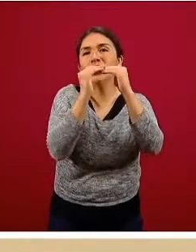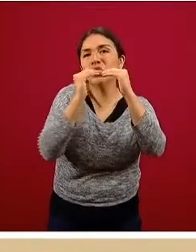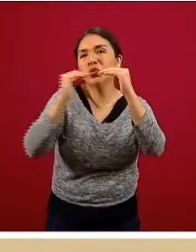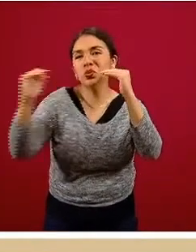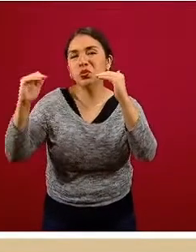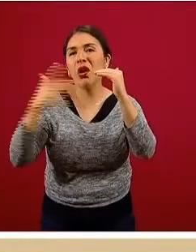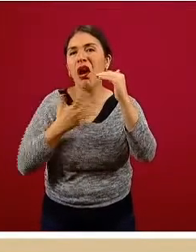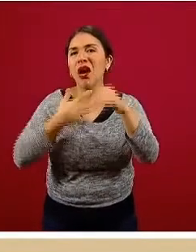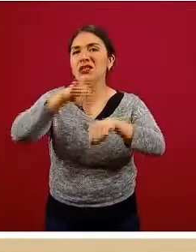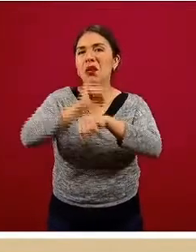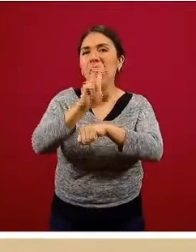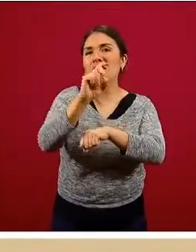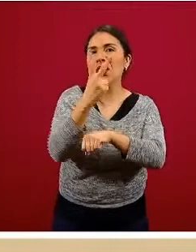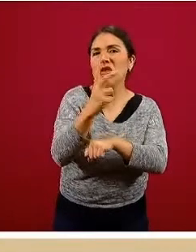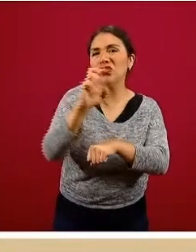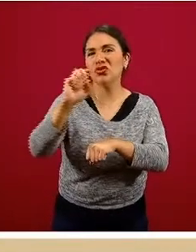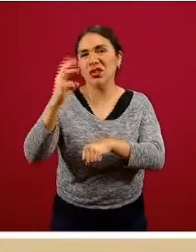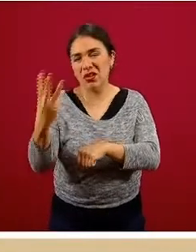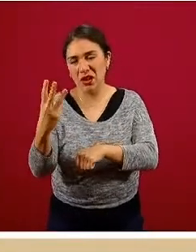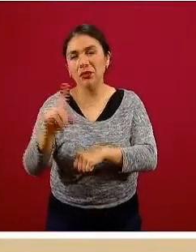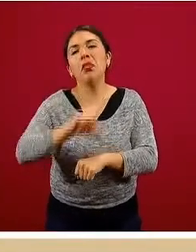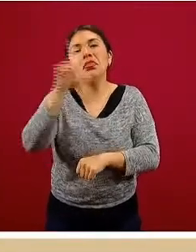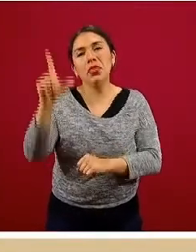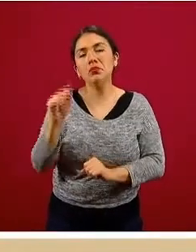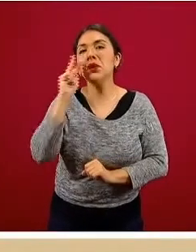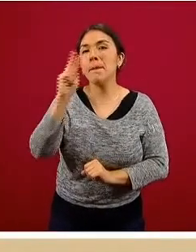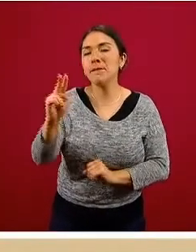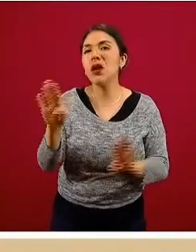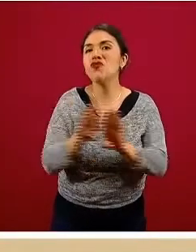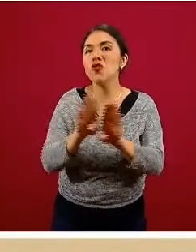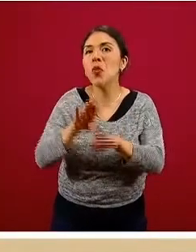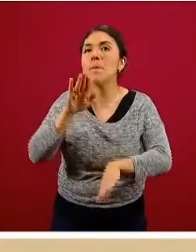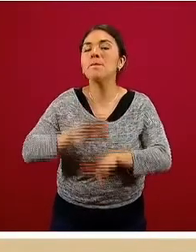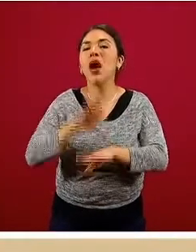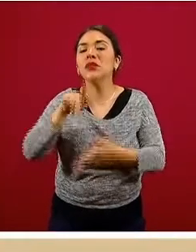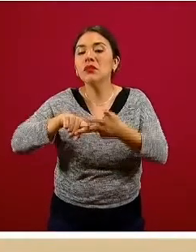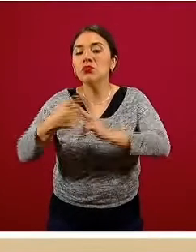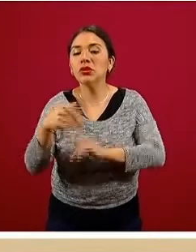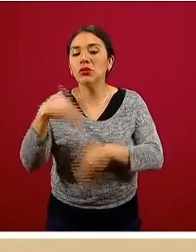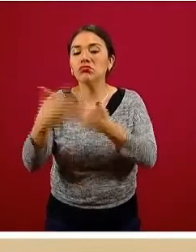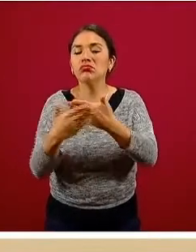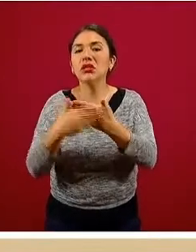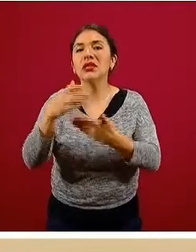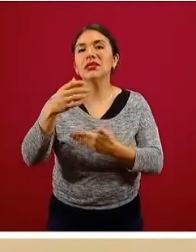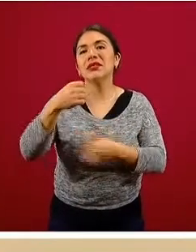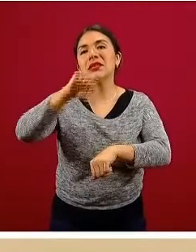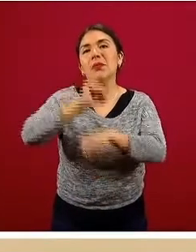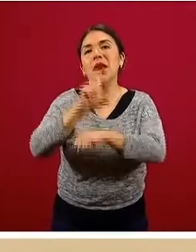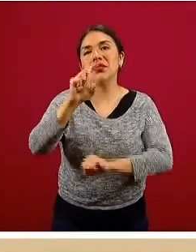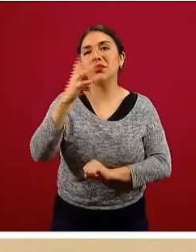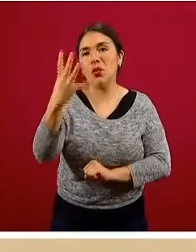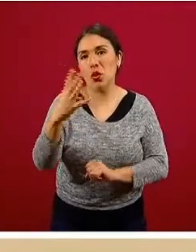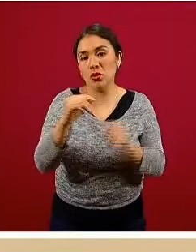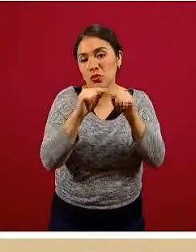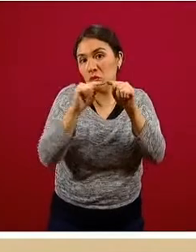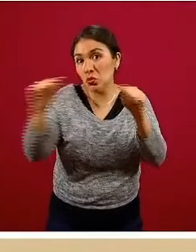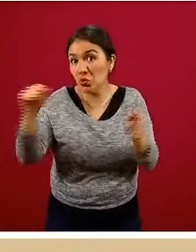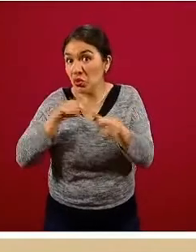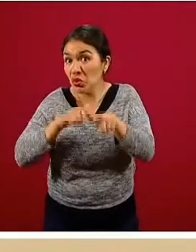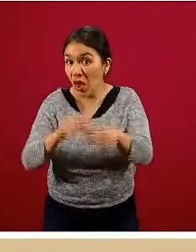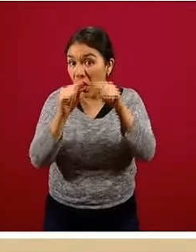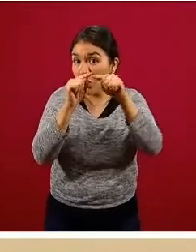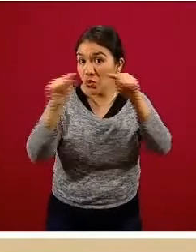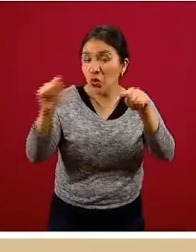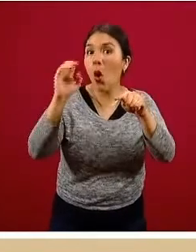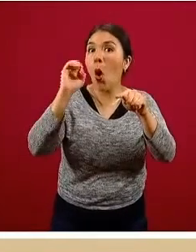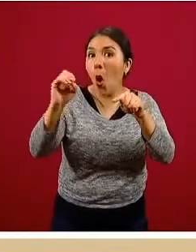la 32 y 33. En su momento veremos cómo abre la semana 34 para ver si esta meseta se mantiene